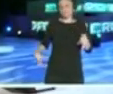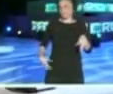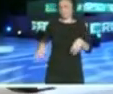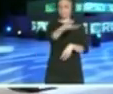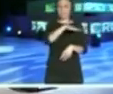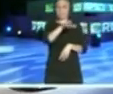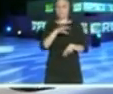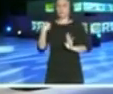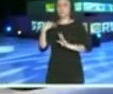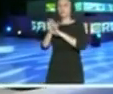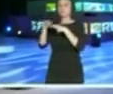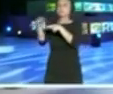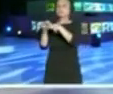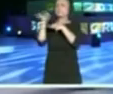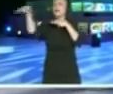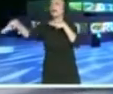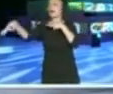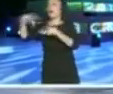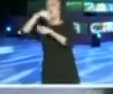palma tu hermana tan rica.